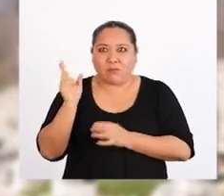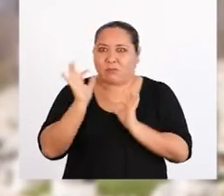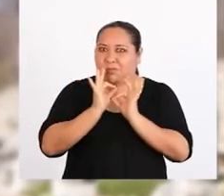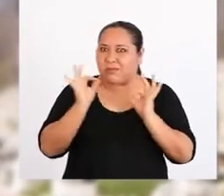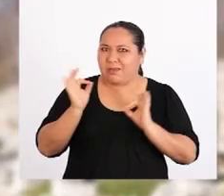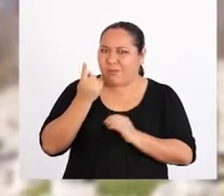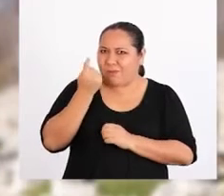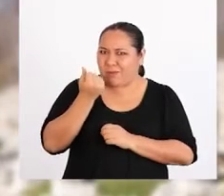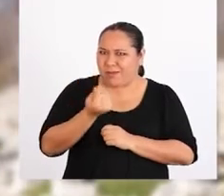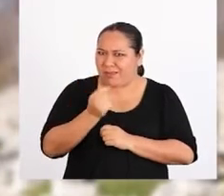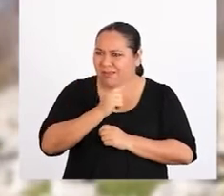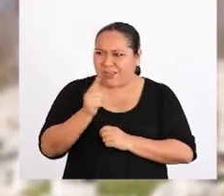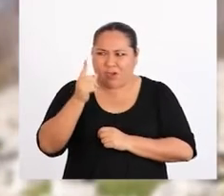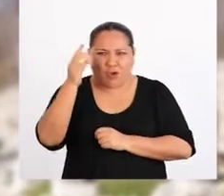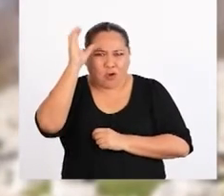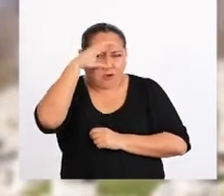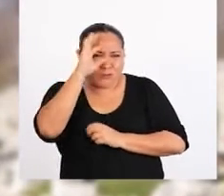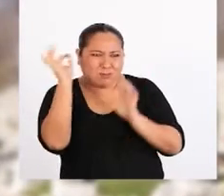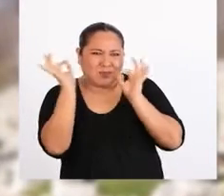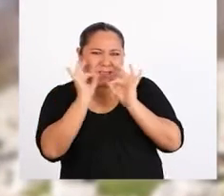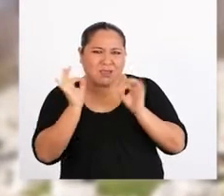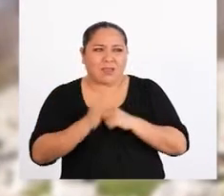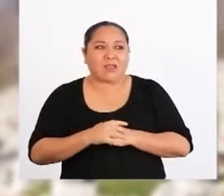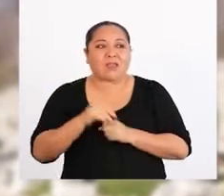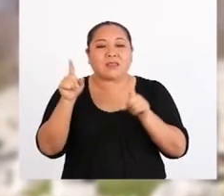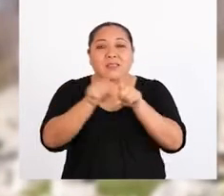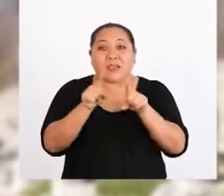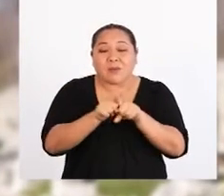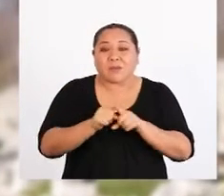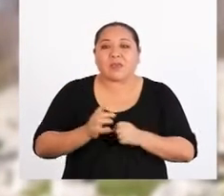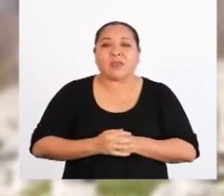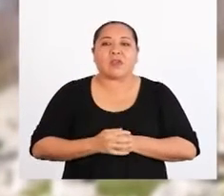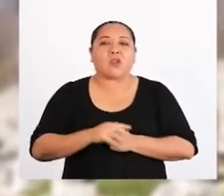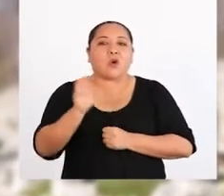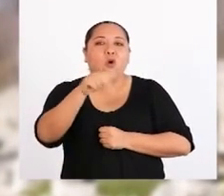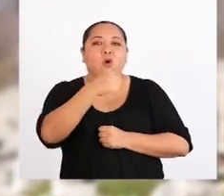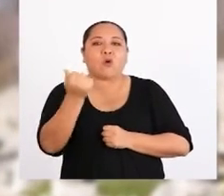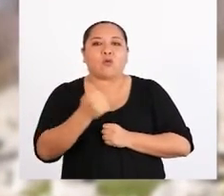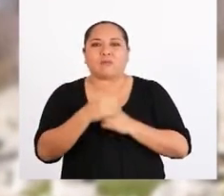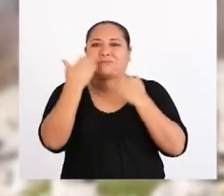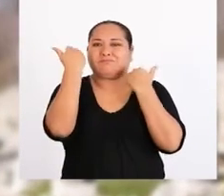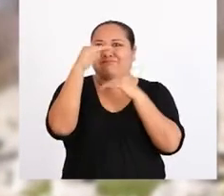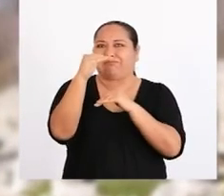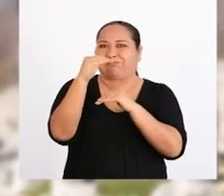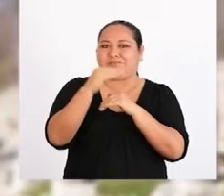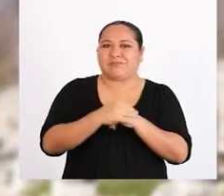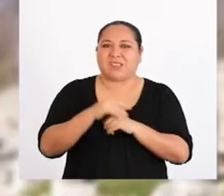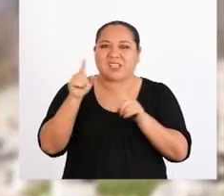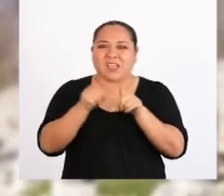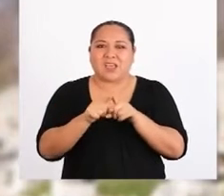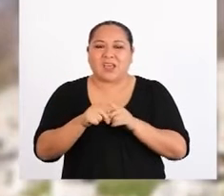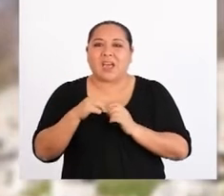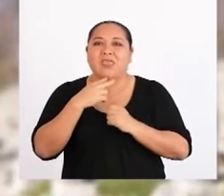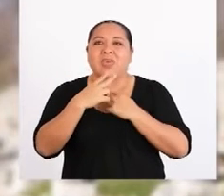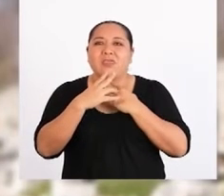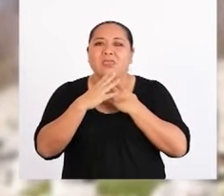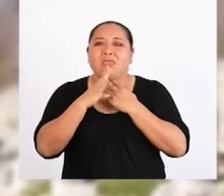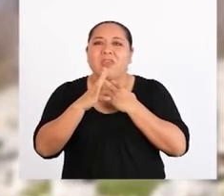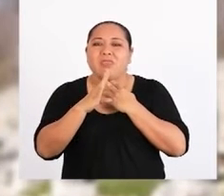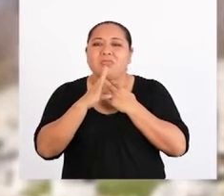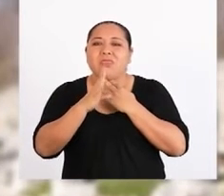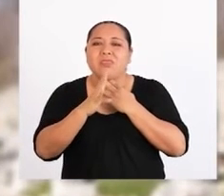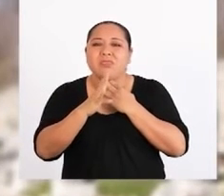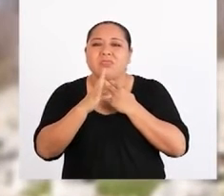ni tenía ningún tipo de conocimientos. Además, tenía otra gran limitación. Era tartamudo.